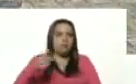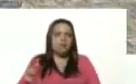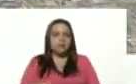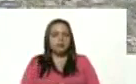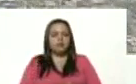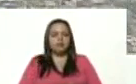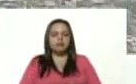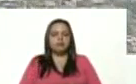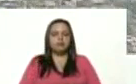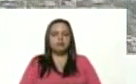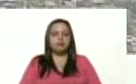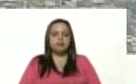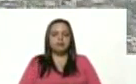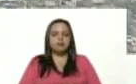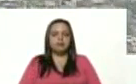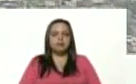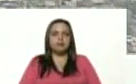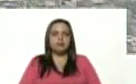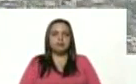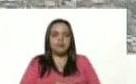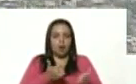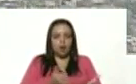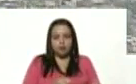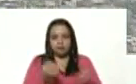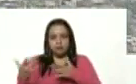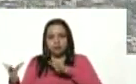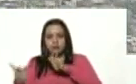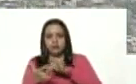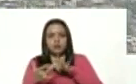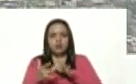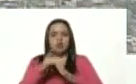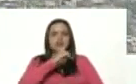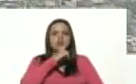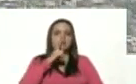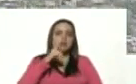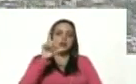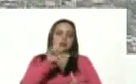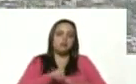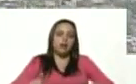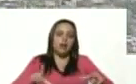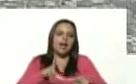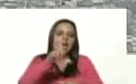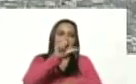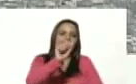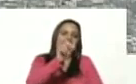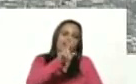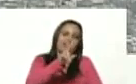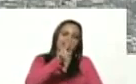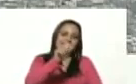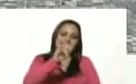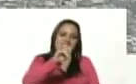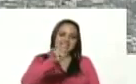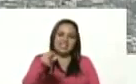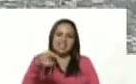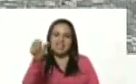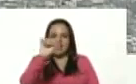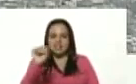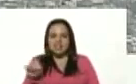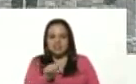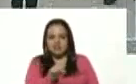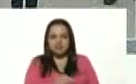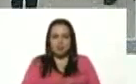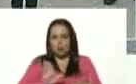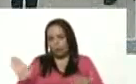popular. De ahí vámonos directo a Artigas, Naguará, la vuelta del Atlántico.